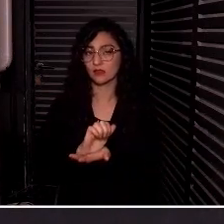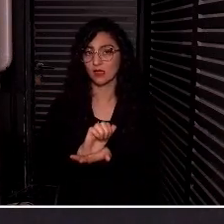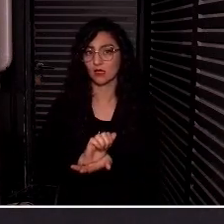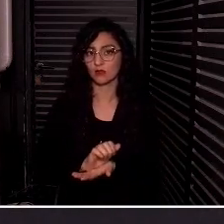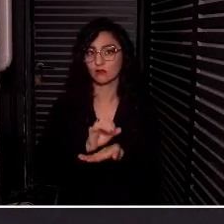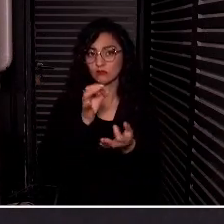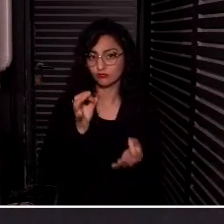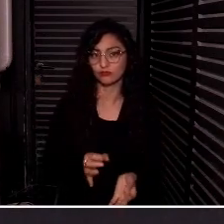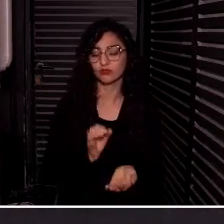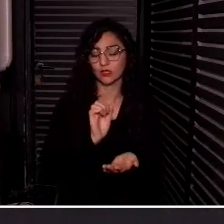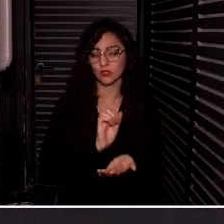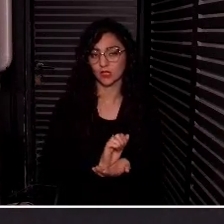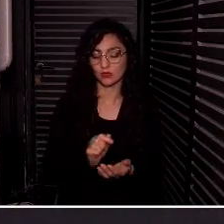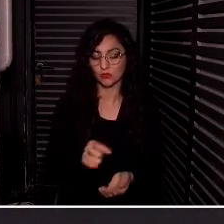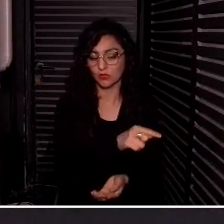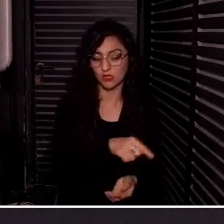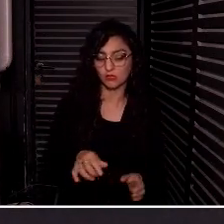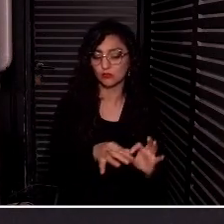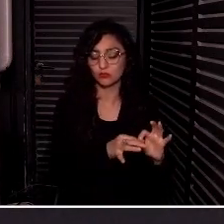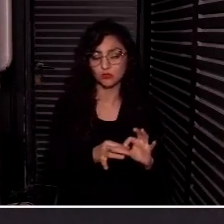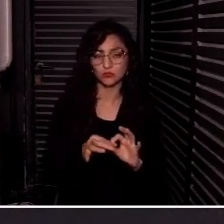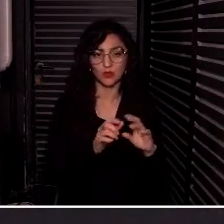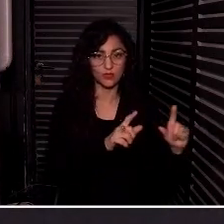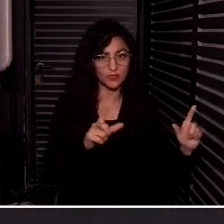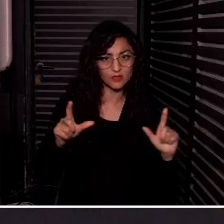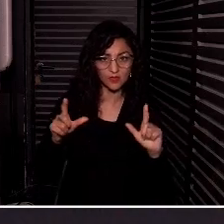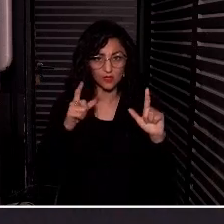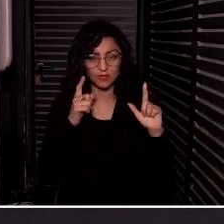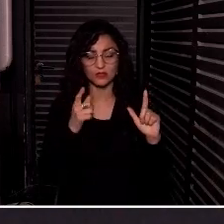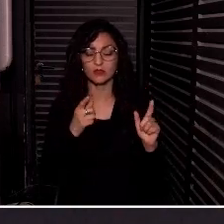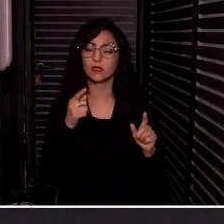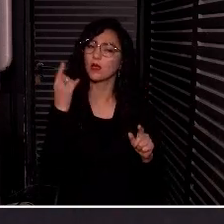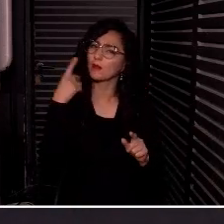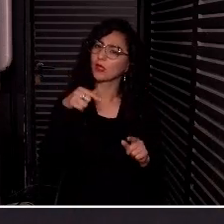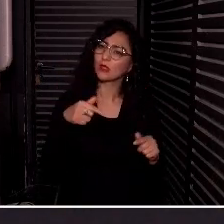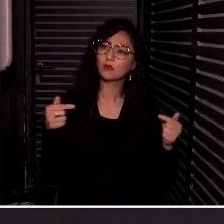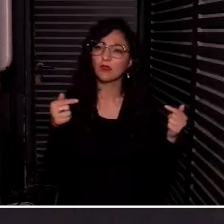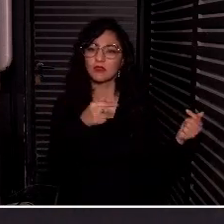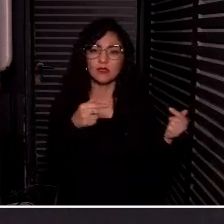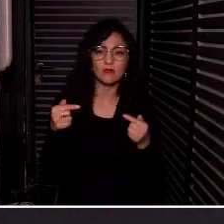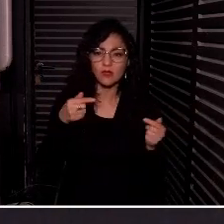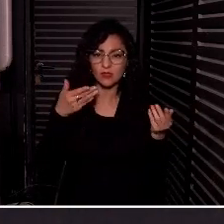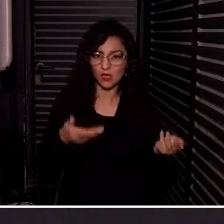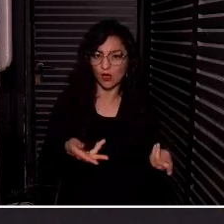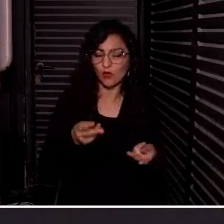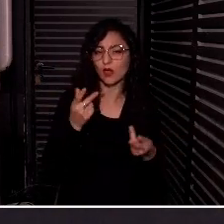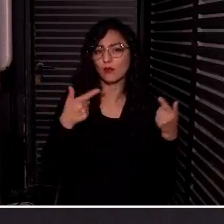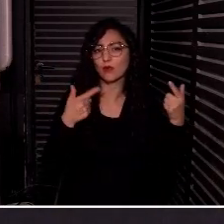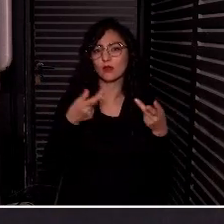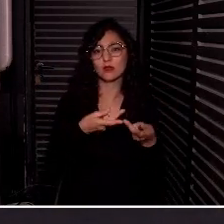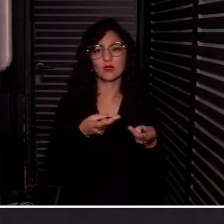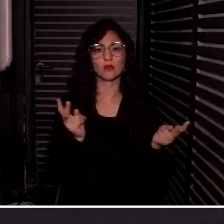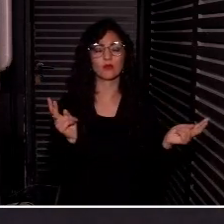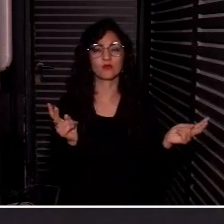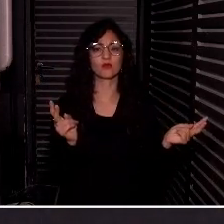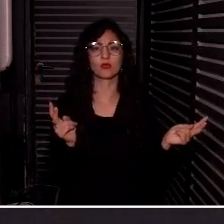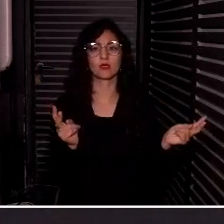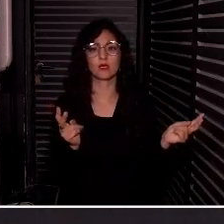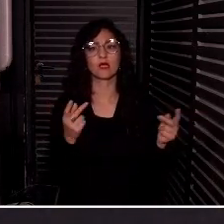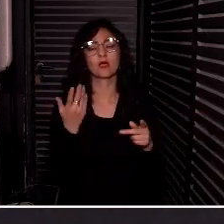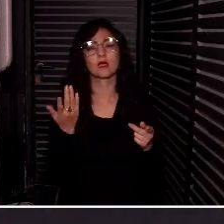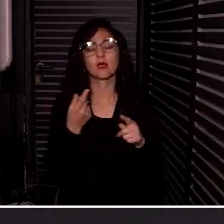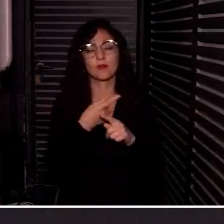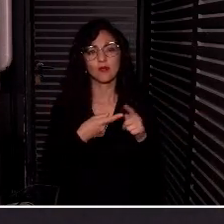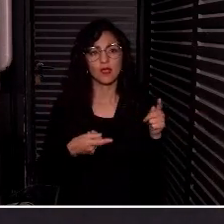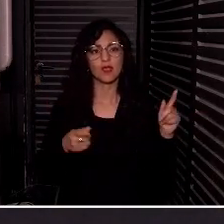y la televisión Universitaria pero curiosamente está este este debate acerca del de políticas públicas respecto a medios de